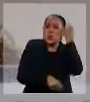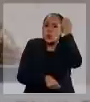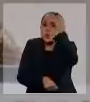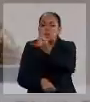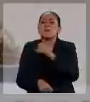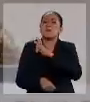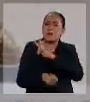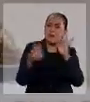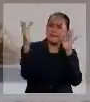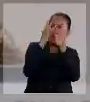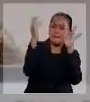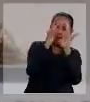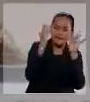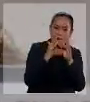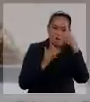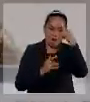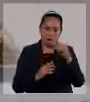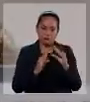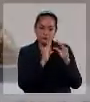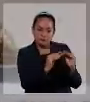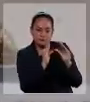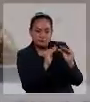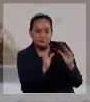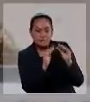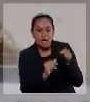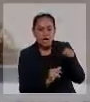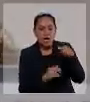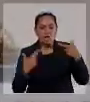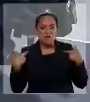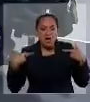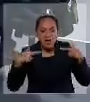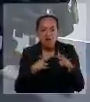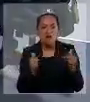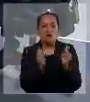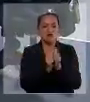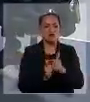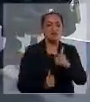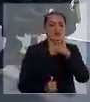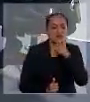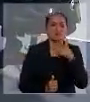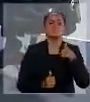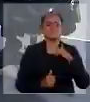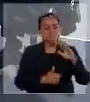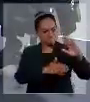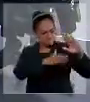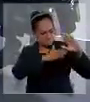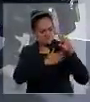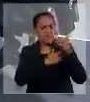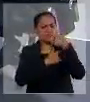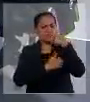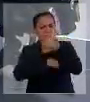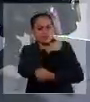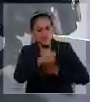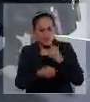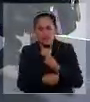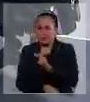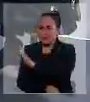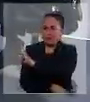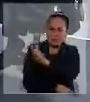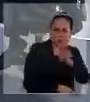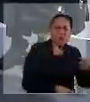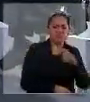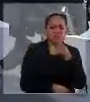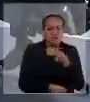lograr formar a nuestros maestros y a nuestros alumnos. Yo me comprometo a que en mi sexenio todos los niños en México tengan la oportunidad de aprender a hablar